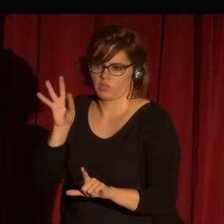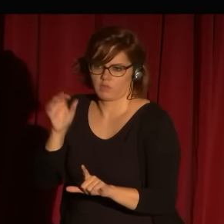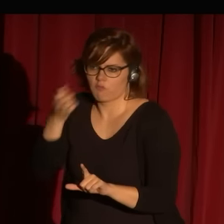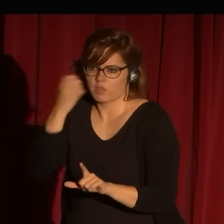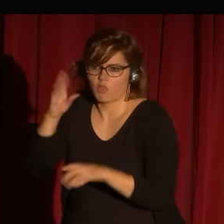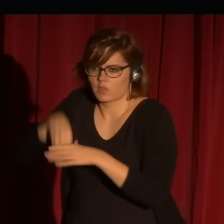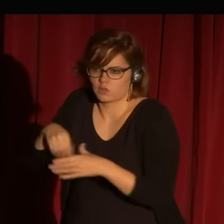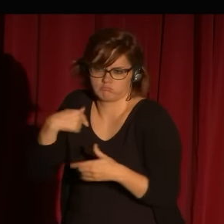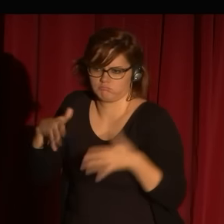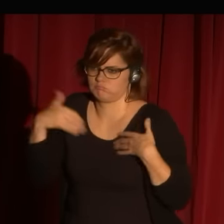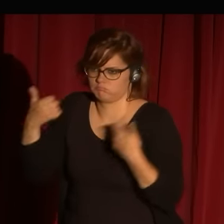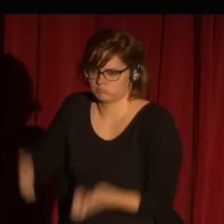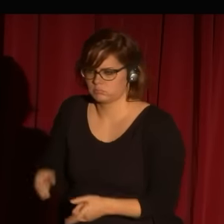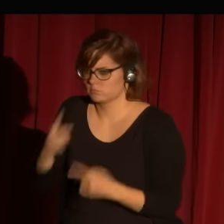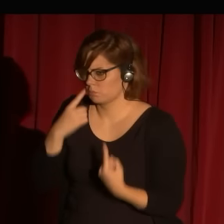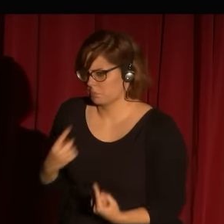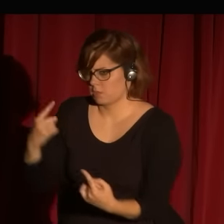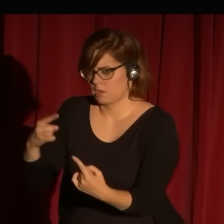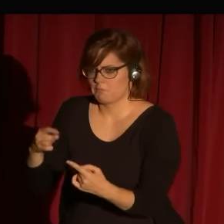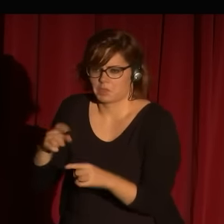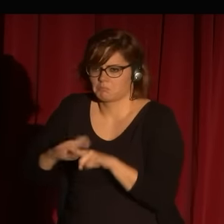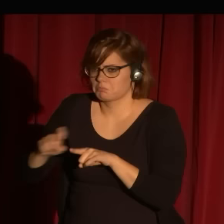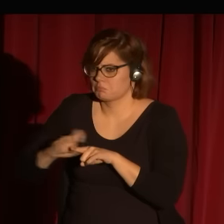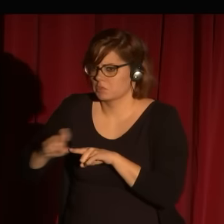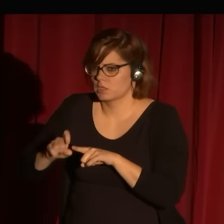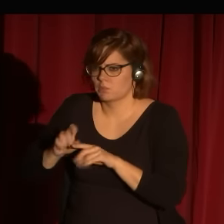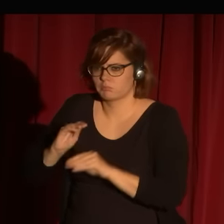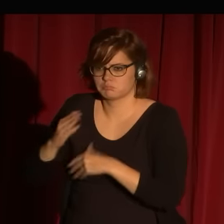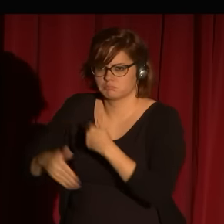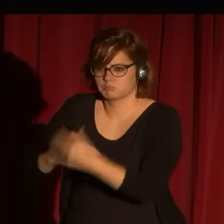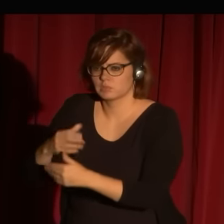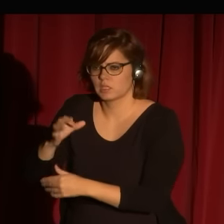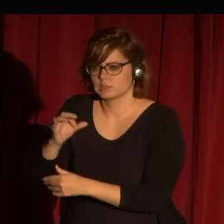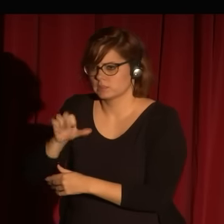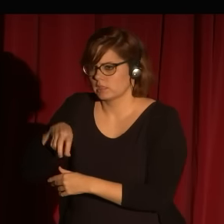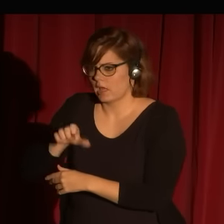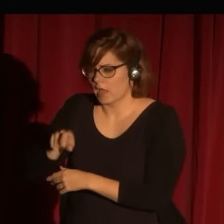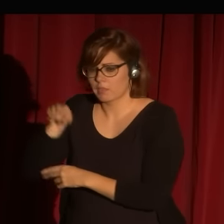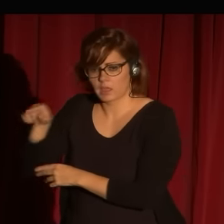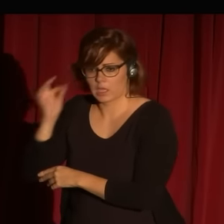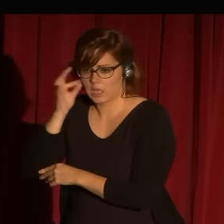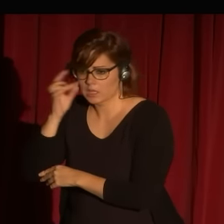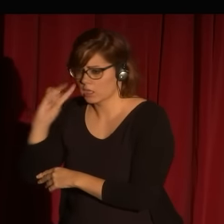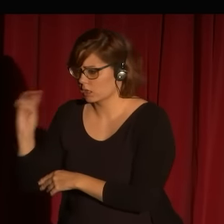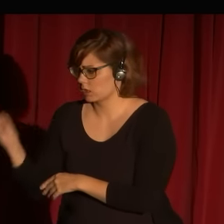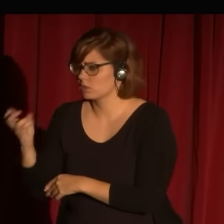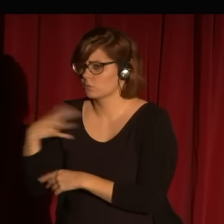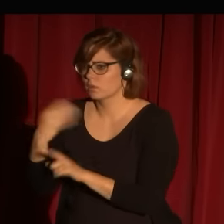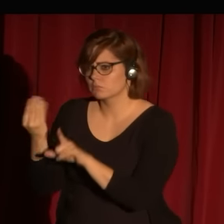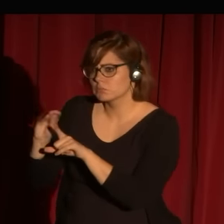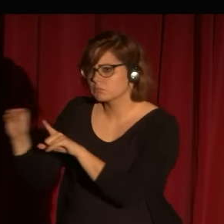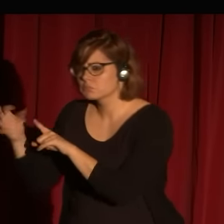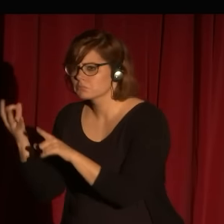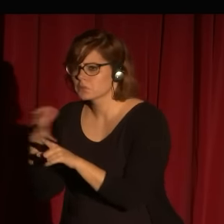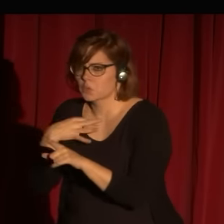bodegón son los primeros y están Tejiendo un género y están sniders ella otros Cuantos decidiendo qué pueden añadirles